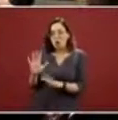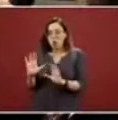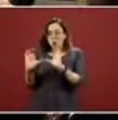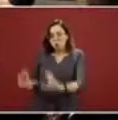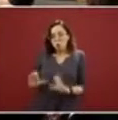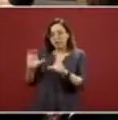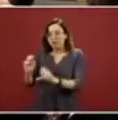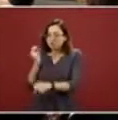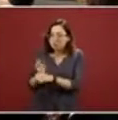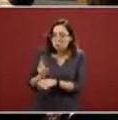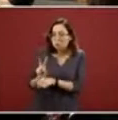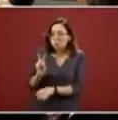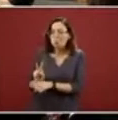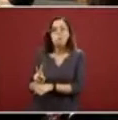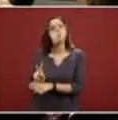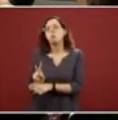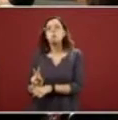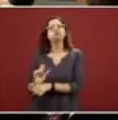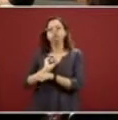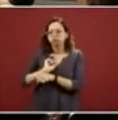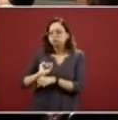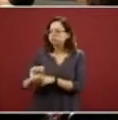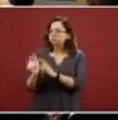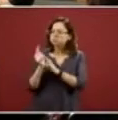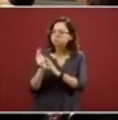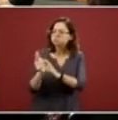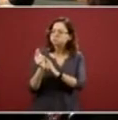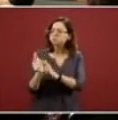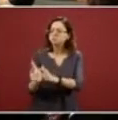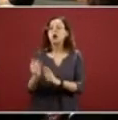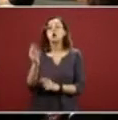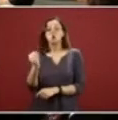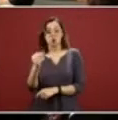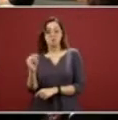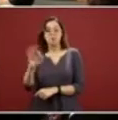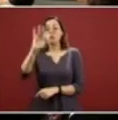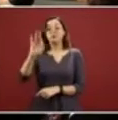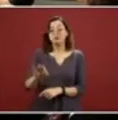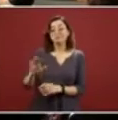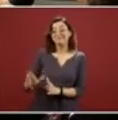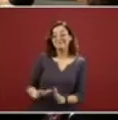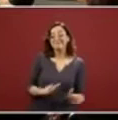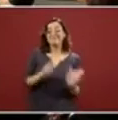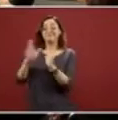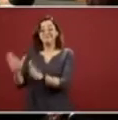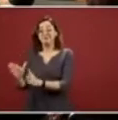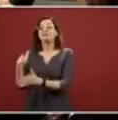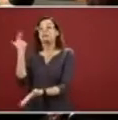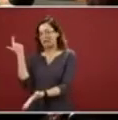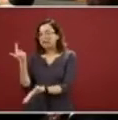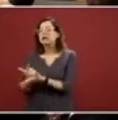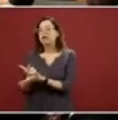cerca, pero se mantuvieron o se han mantenido estables, es otro 9%. Los que se consideran graves como